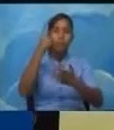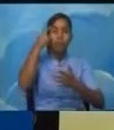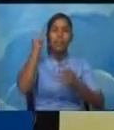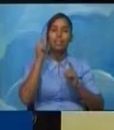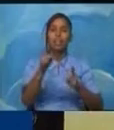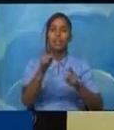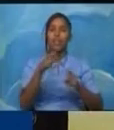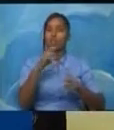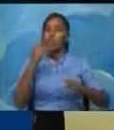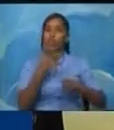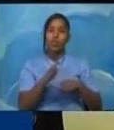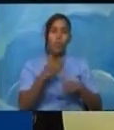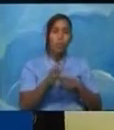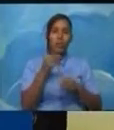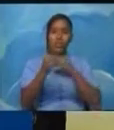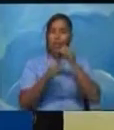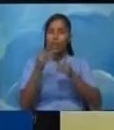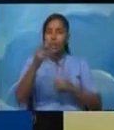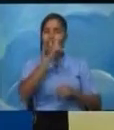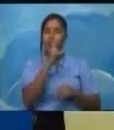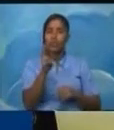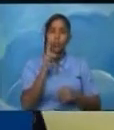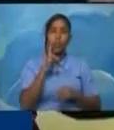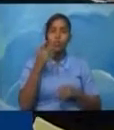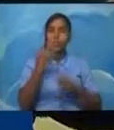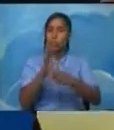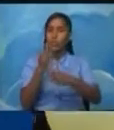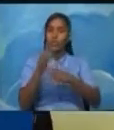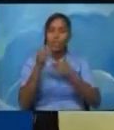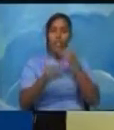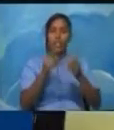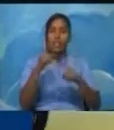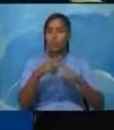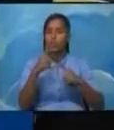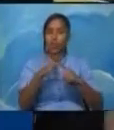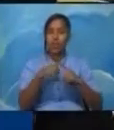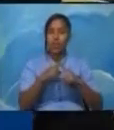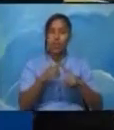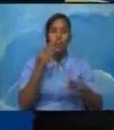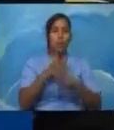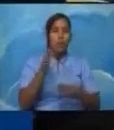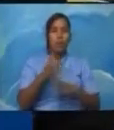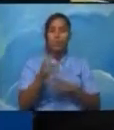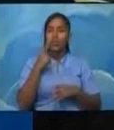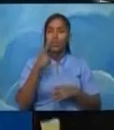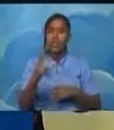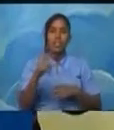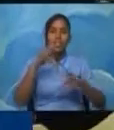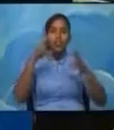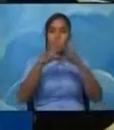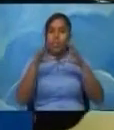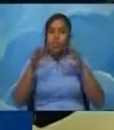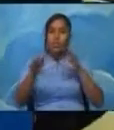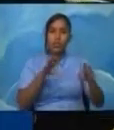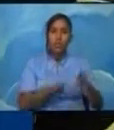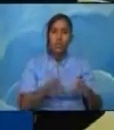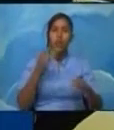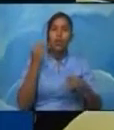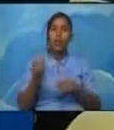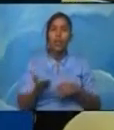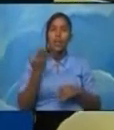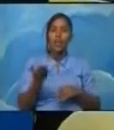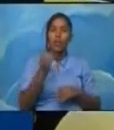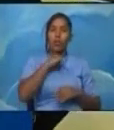usted. No importa lo que le haya dicho su mamá, no importa lo que le haya dicho su tío, no importa lo que haya dicho la sociedad, lo que importa es